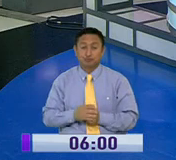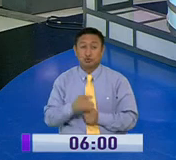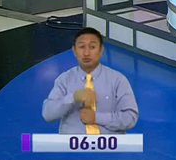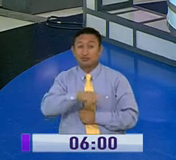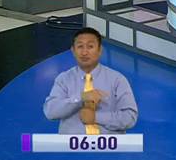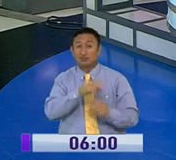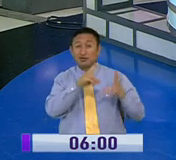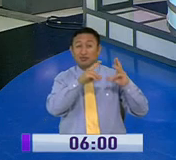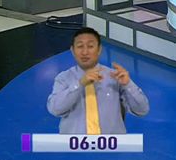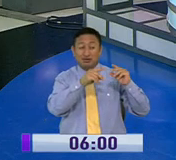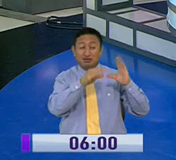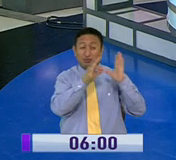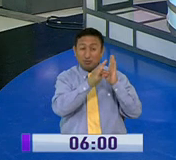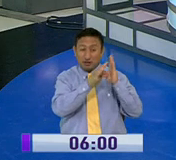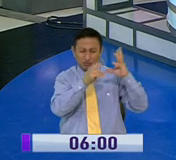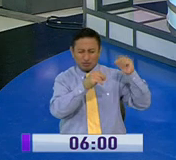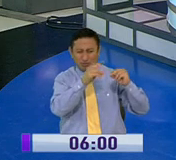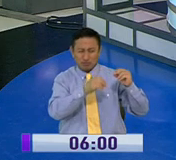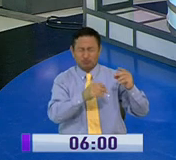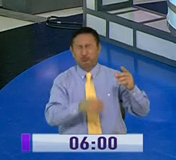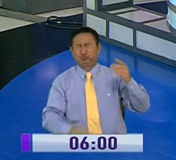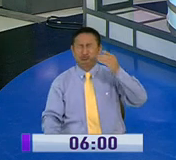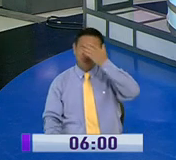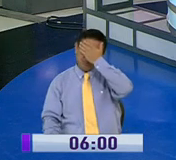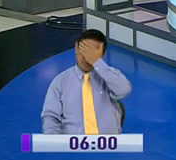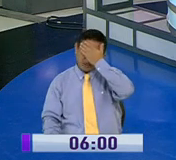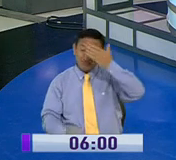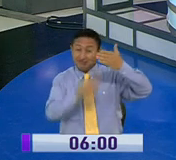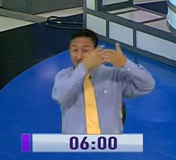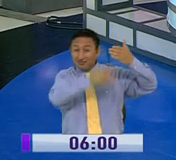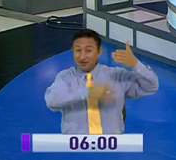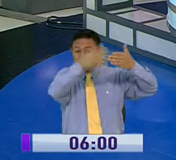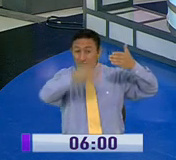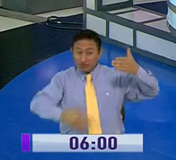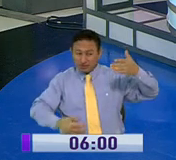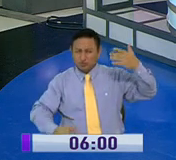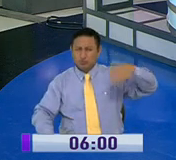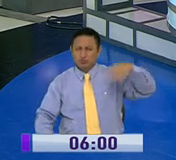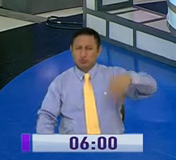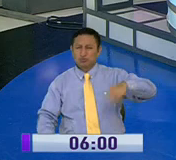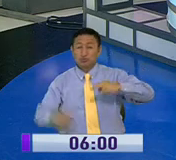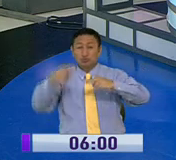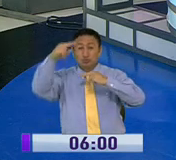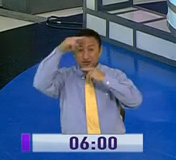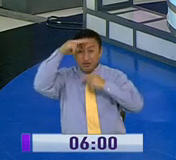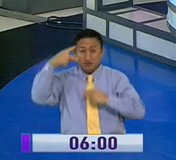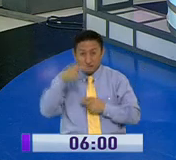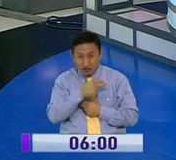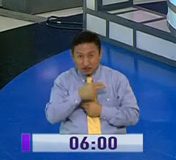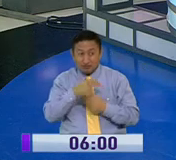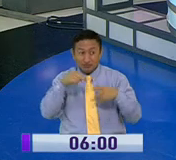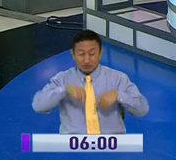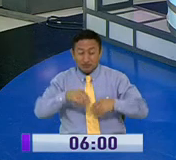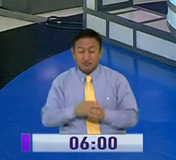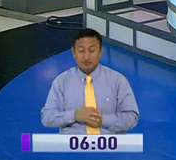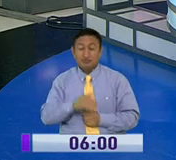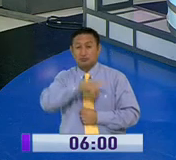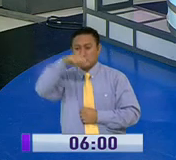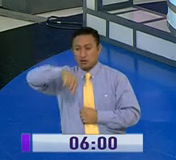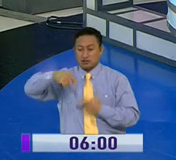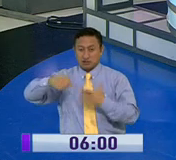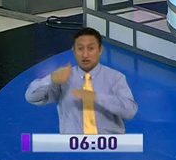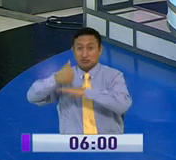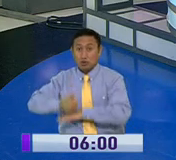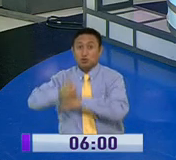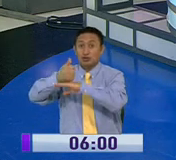escuchando y leyendo tanta basura que ahora ha aparecido el fin de semana? ¡Qué barbaridad la cantidad de fake news! Usted tiene entes regulares de comunicación y a